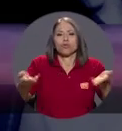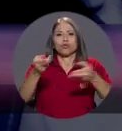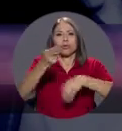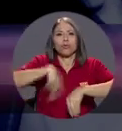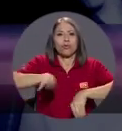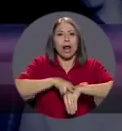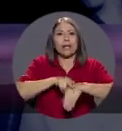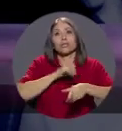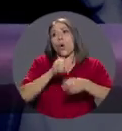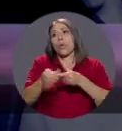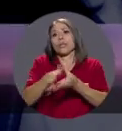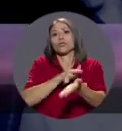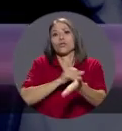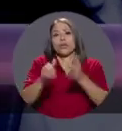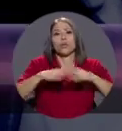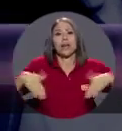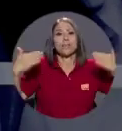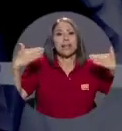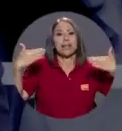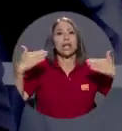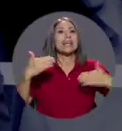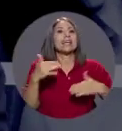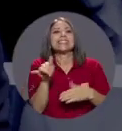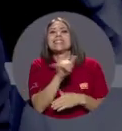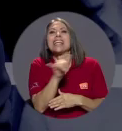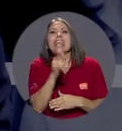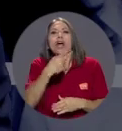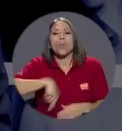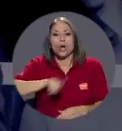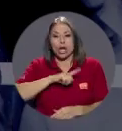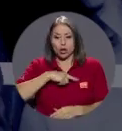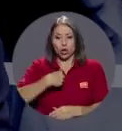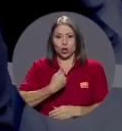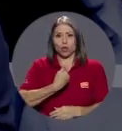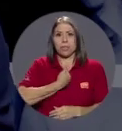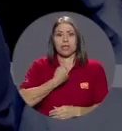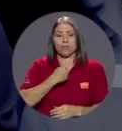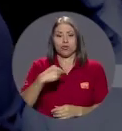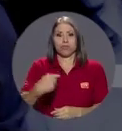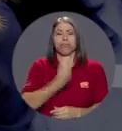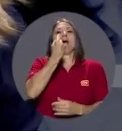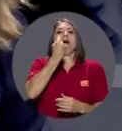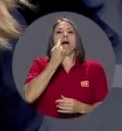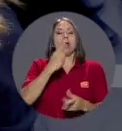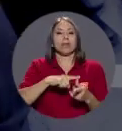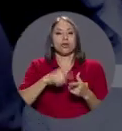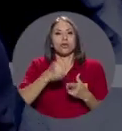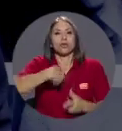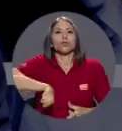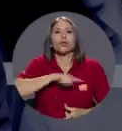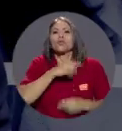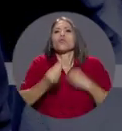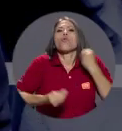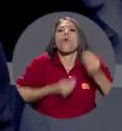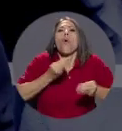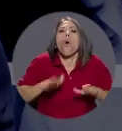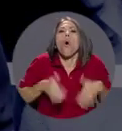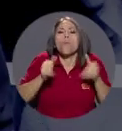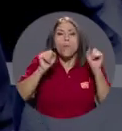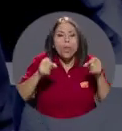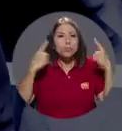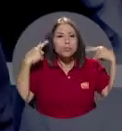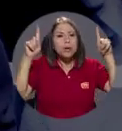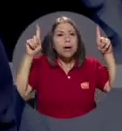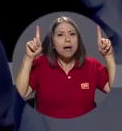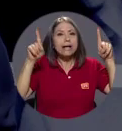recursos naturales y de la parte ambiental, porque sería también dispararnos en el pie. Entonces tenemos que entender eso. Entonces la pregunta es, ¿cómo lo operativizamos? ¿Cómo lo